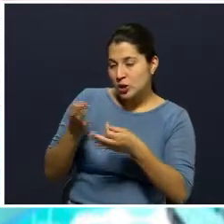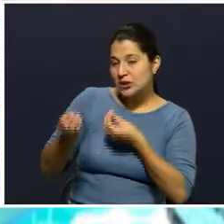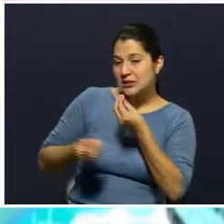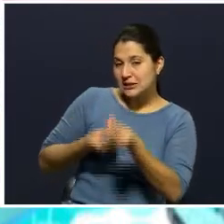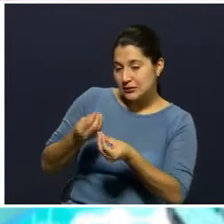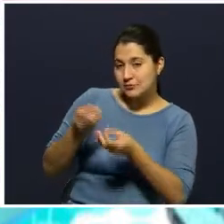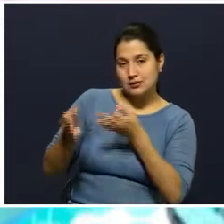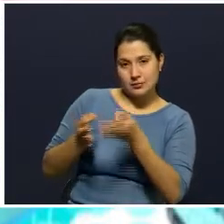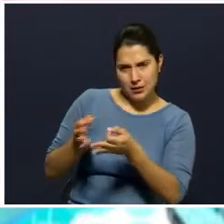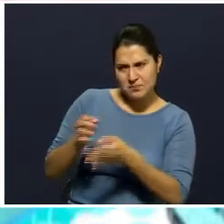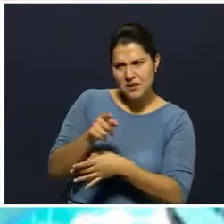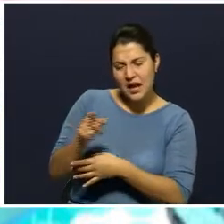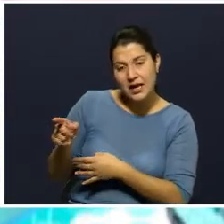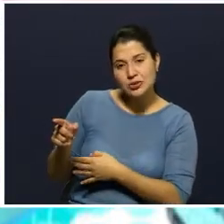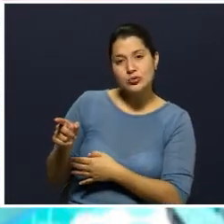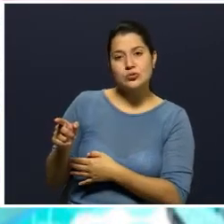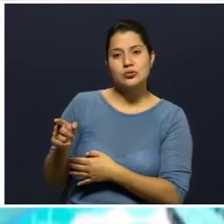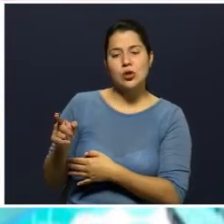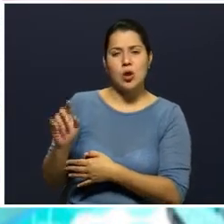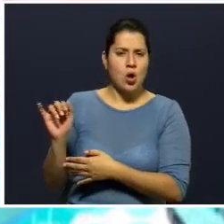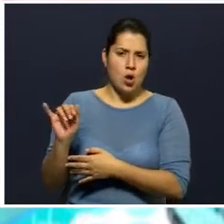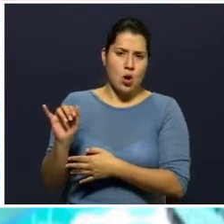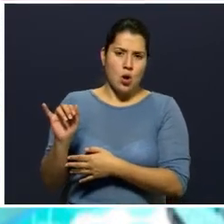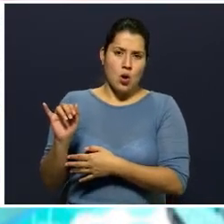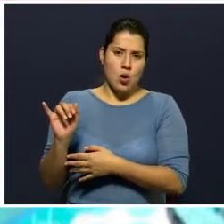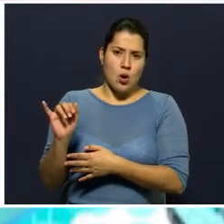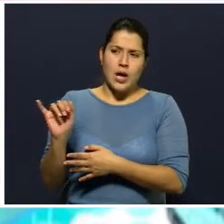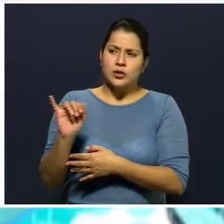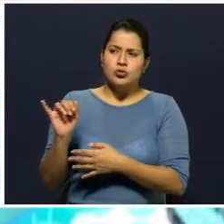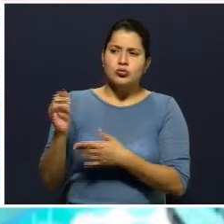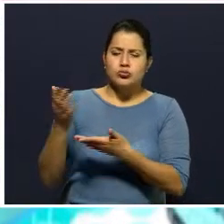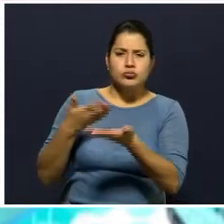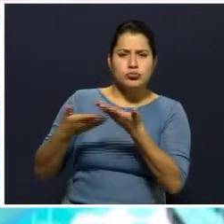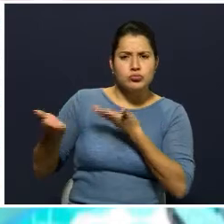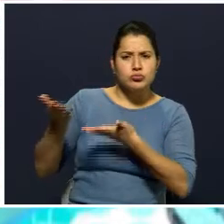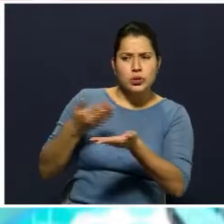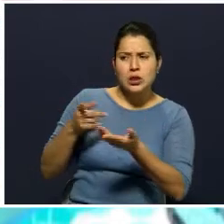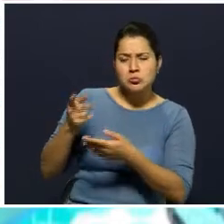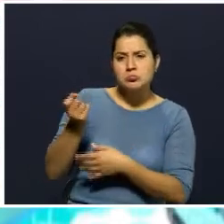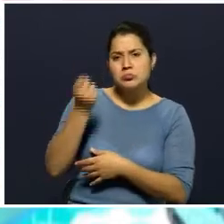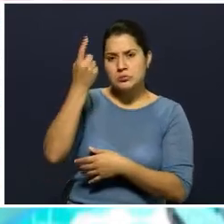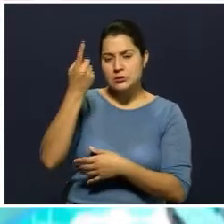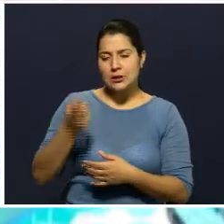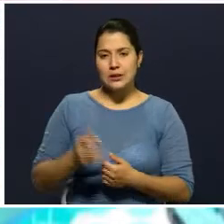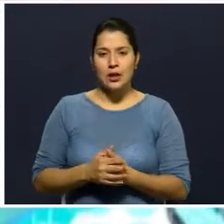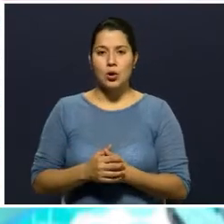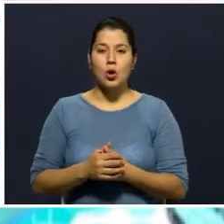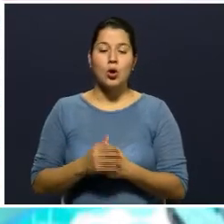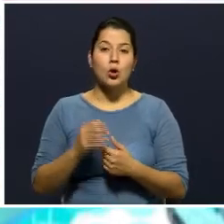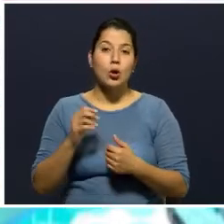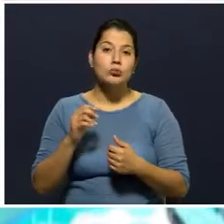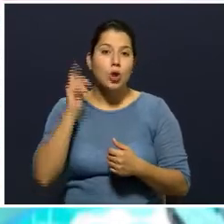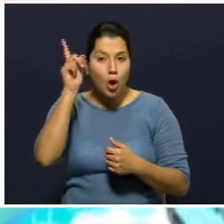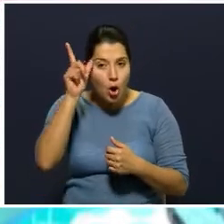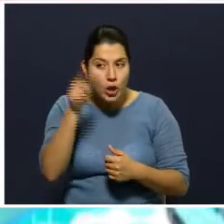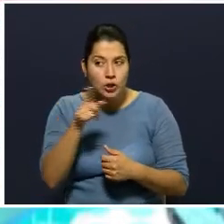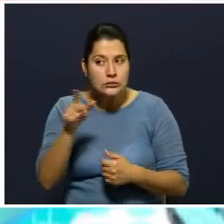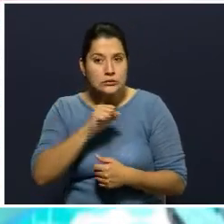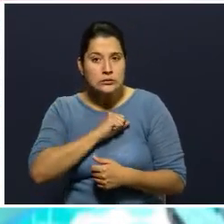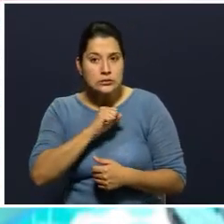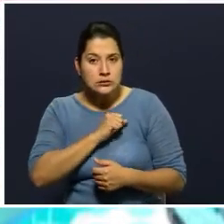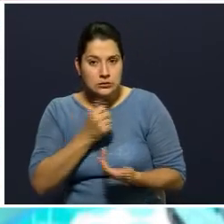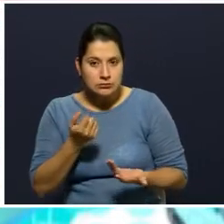estos días. Ellos, como han venido desarrollando estos procesos de diálogo, pues lo entendieron. Obviamente es un susto, ¿verdad? Para